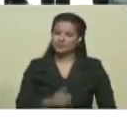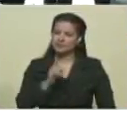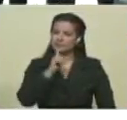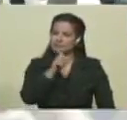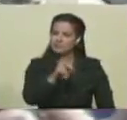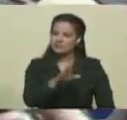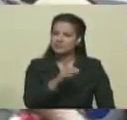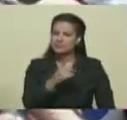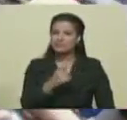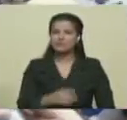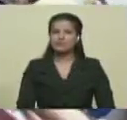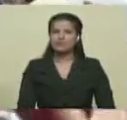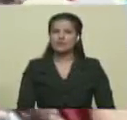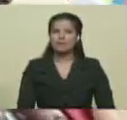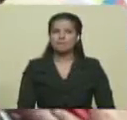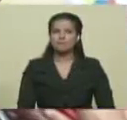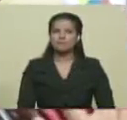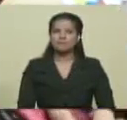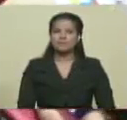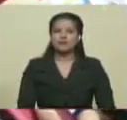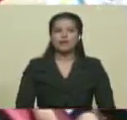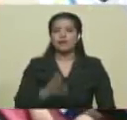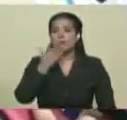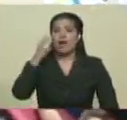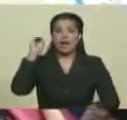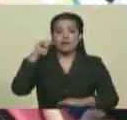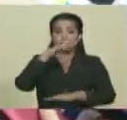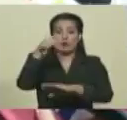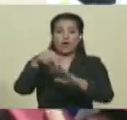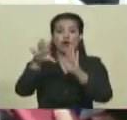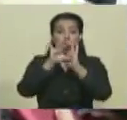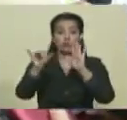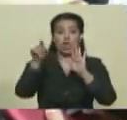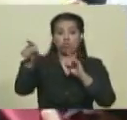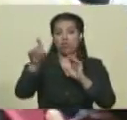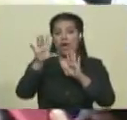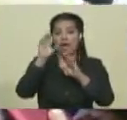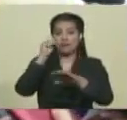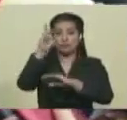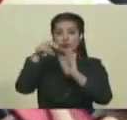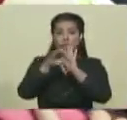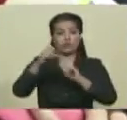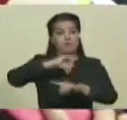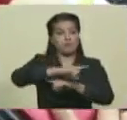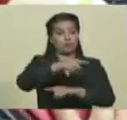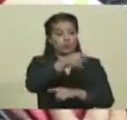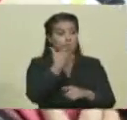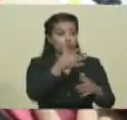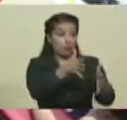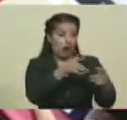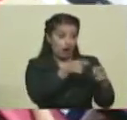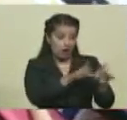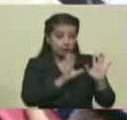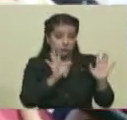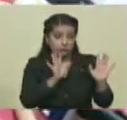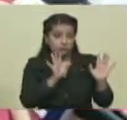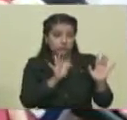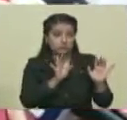¿Qué pasará con esos gobernadores? Bueno, un mandato de la Asamblea Nacional Constituyente, el que se quiera, si alguien gana.